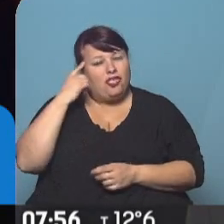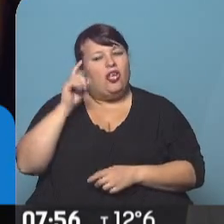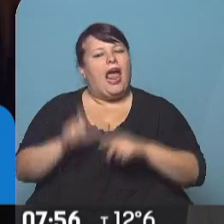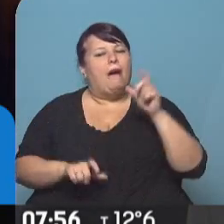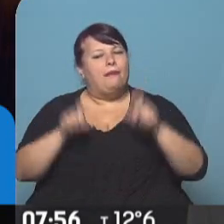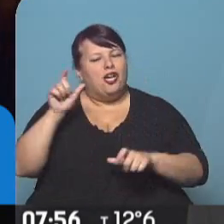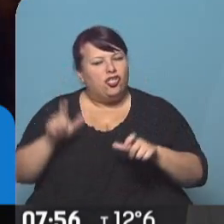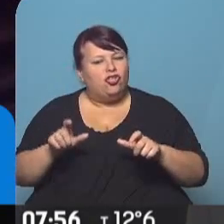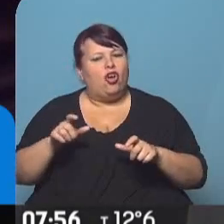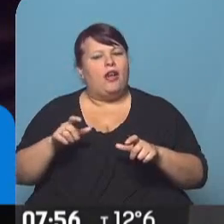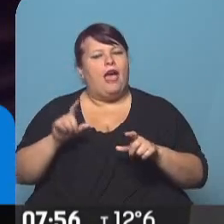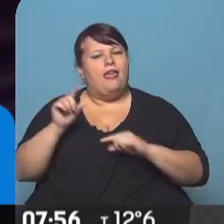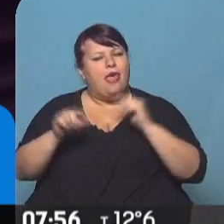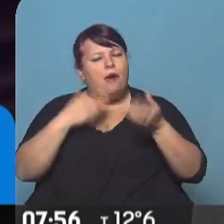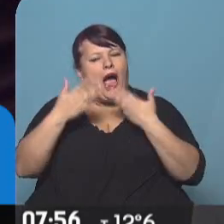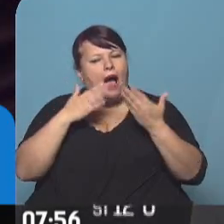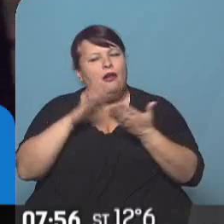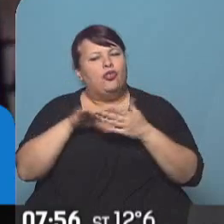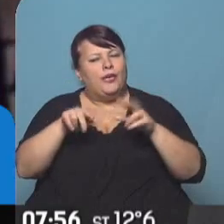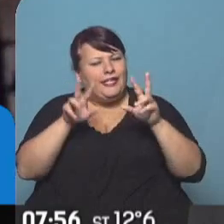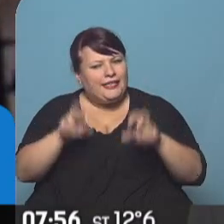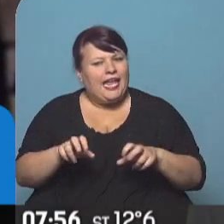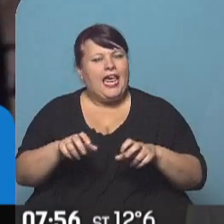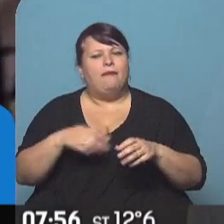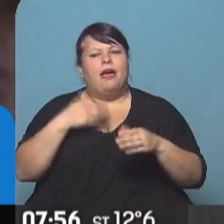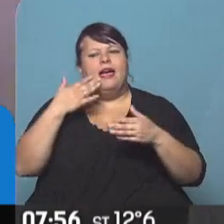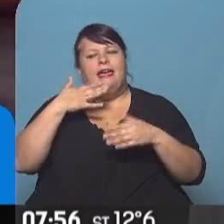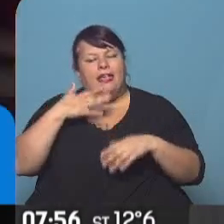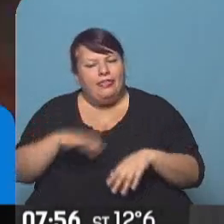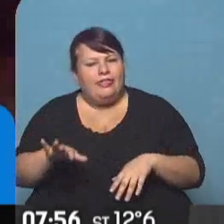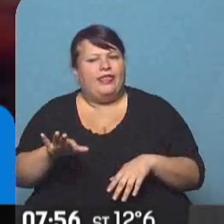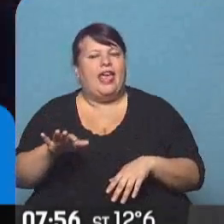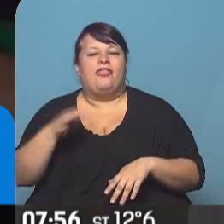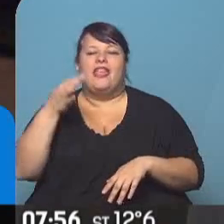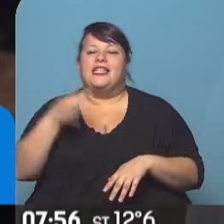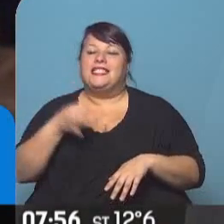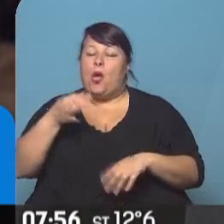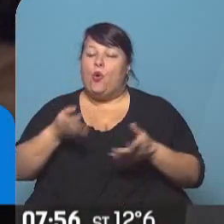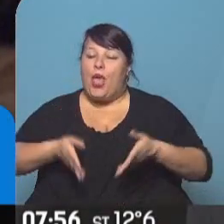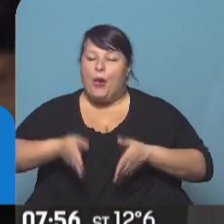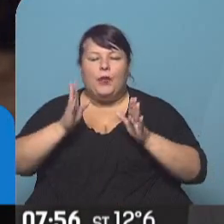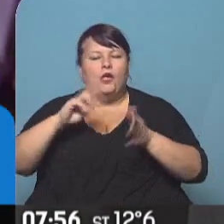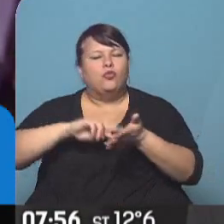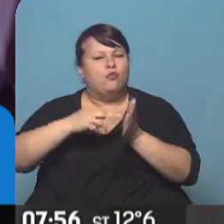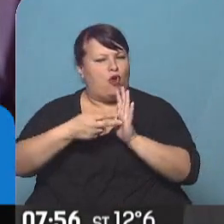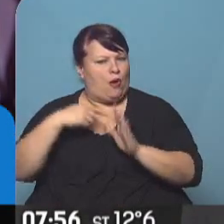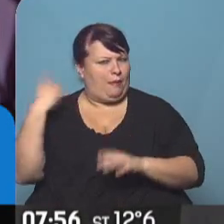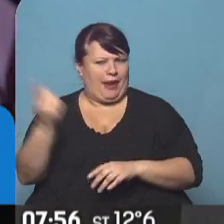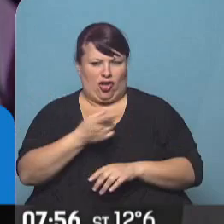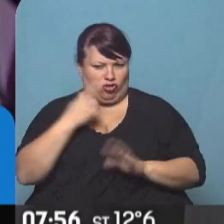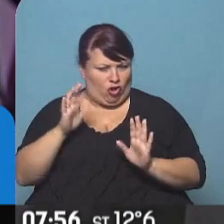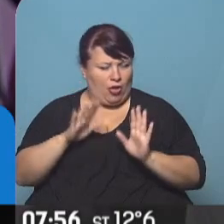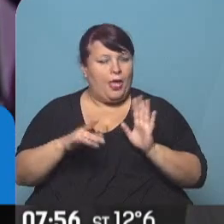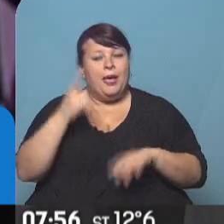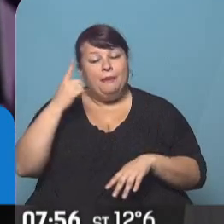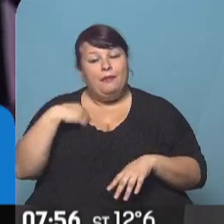gente empieza a hablar sobre el tema y empieza a entender que la seguridad vial es una problemática que nos atañe a todos en